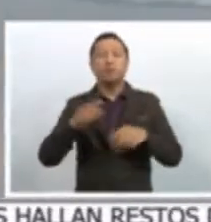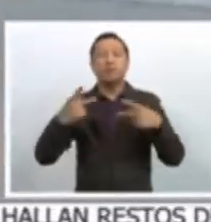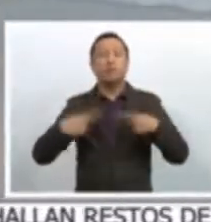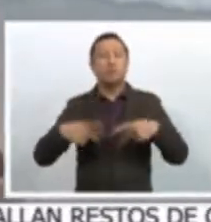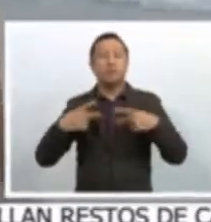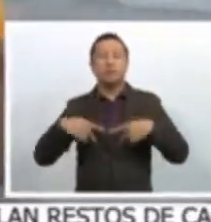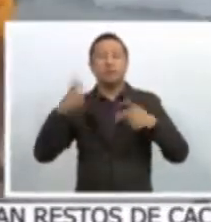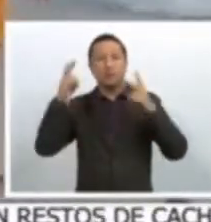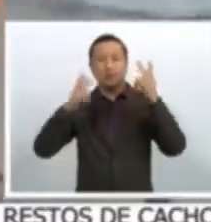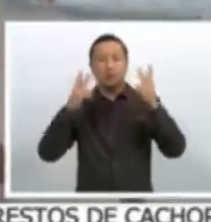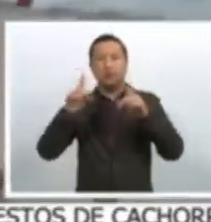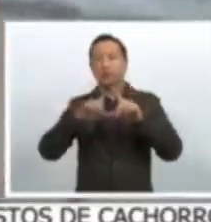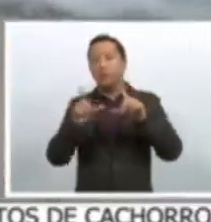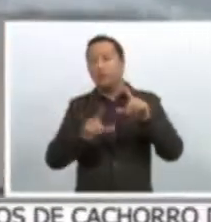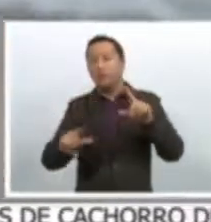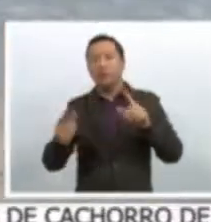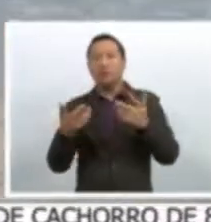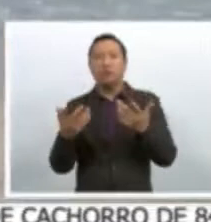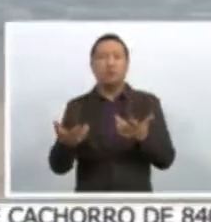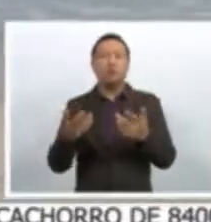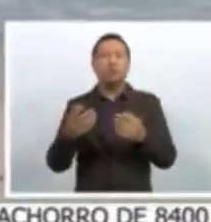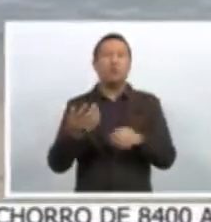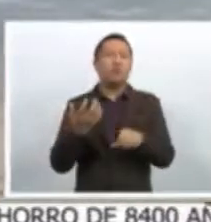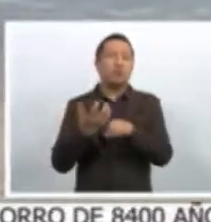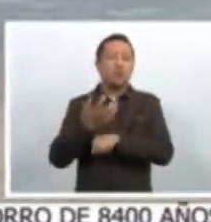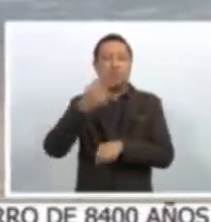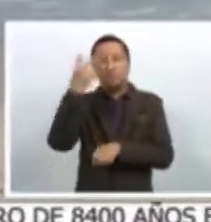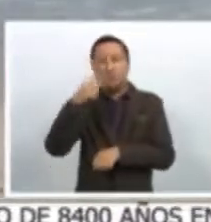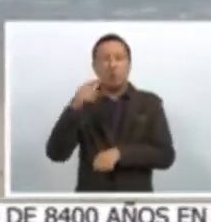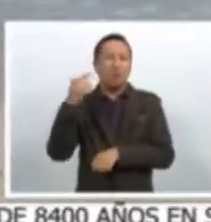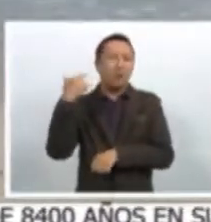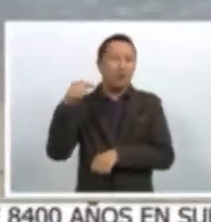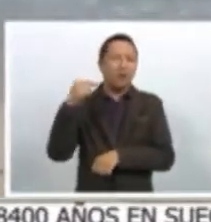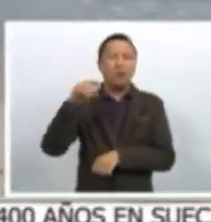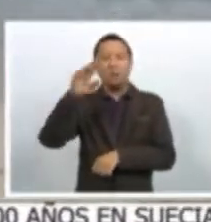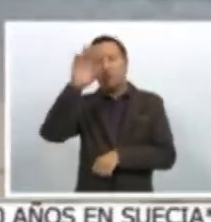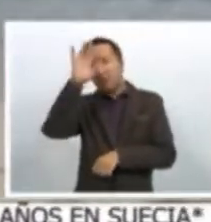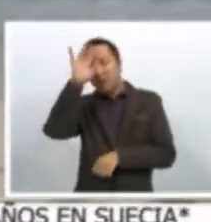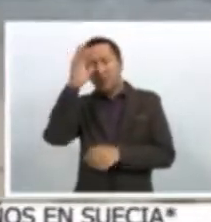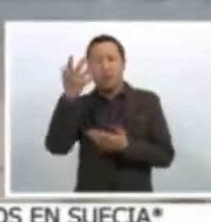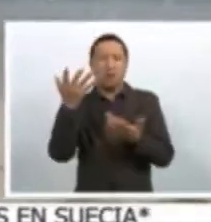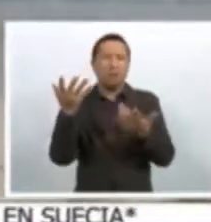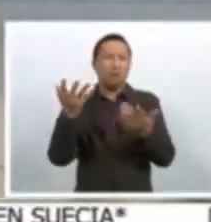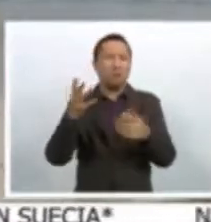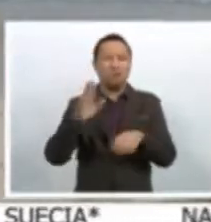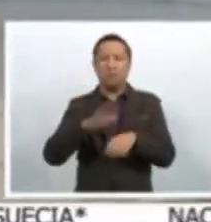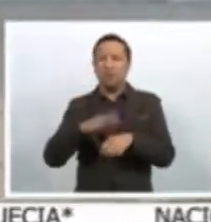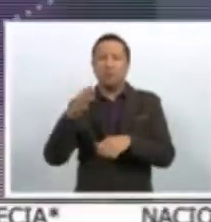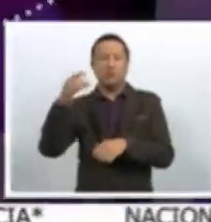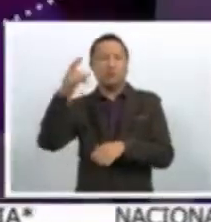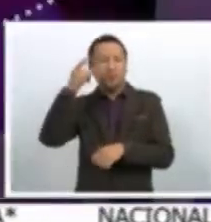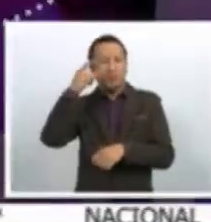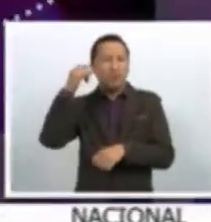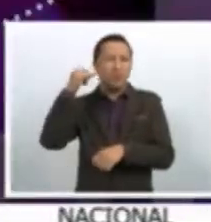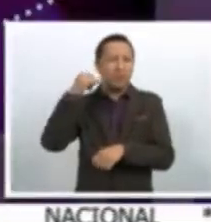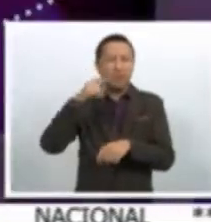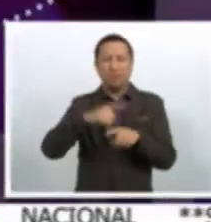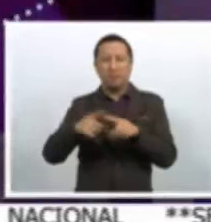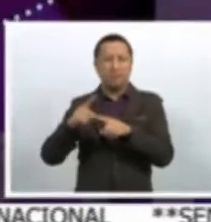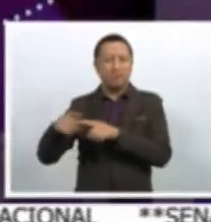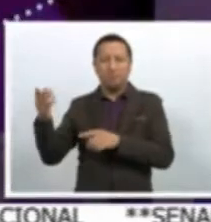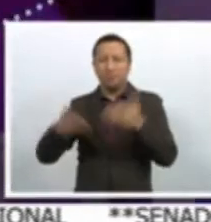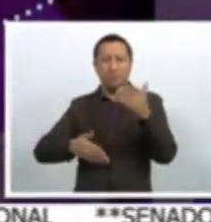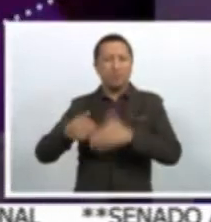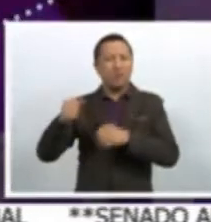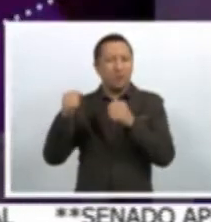nacionales procedentes de ciudades como Estado de México, Guadalajara, Monterrey y de toda la región peninsular. En tanto, en Tulum